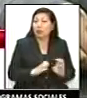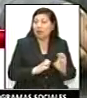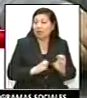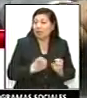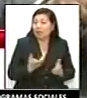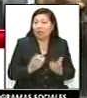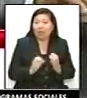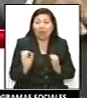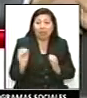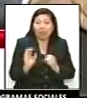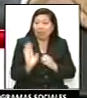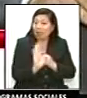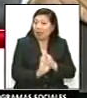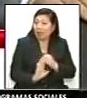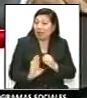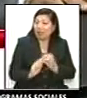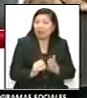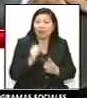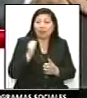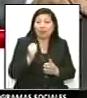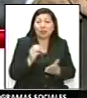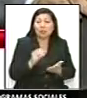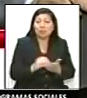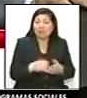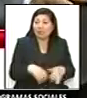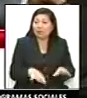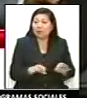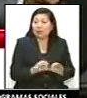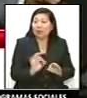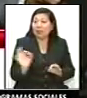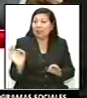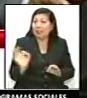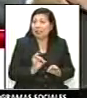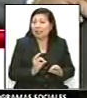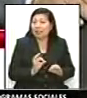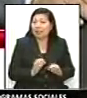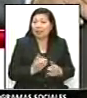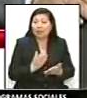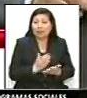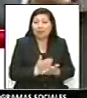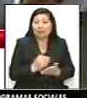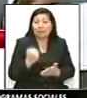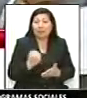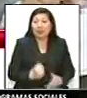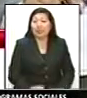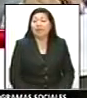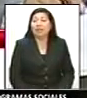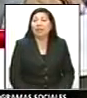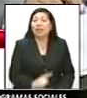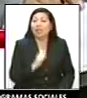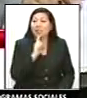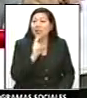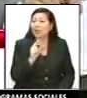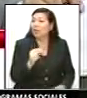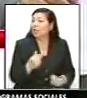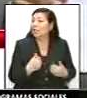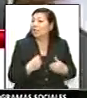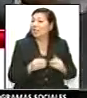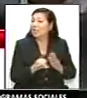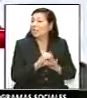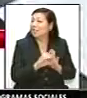están garantizados los derechos fundamentales ni establecida la división de los poderes, ese Estado no tiene